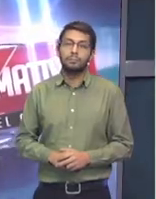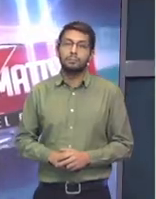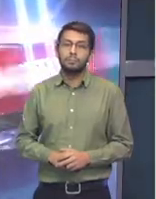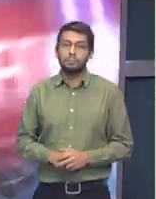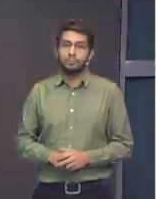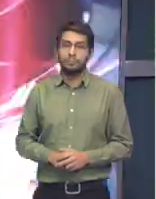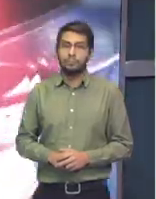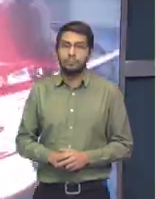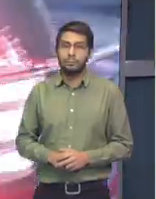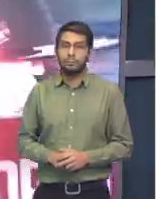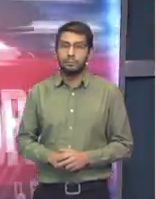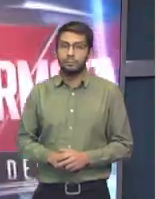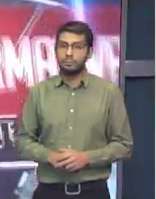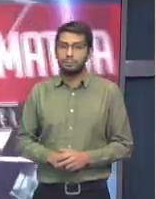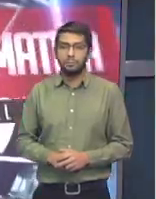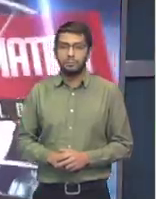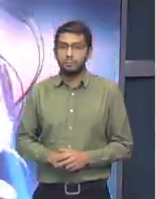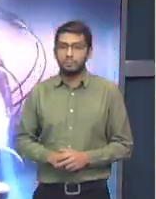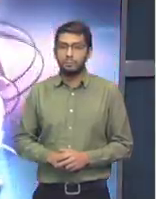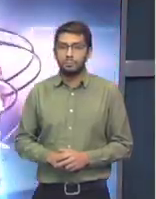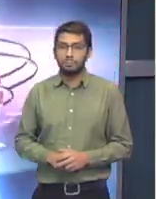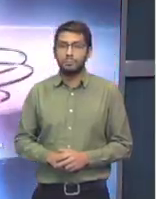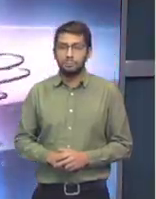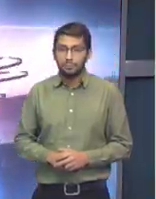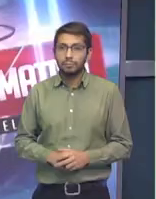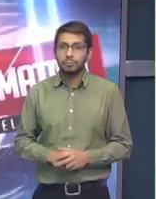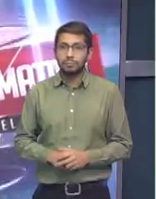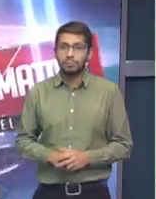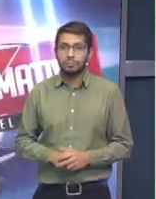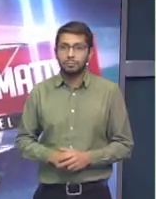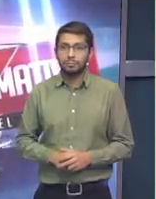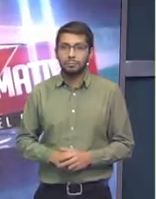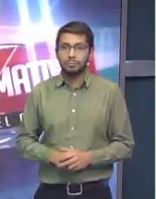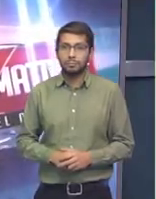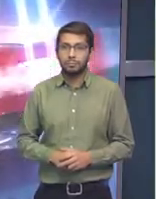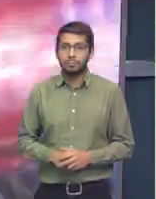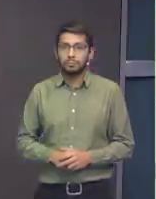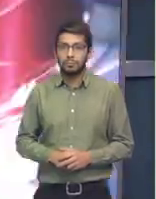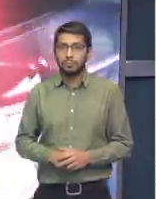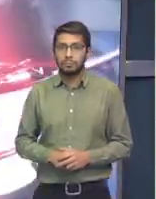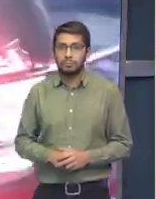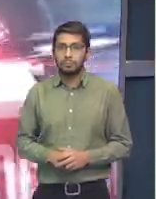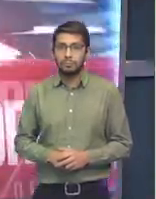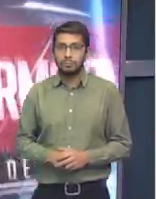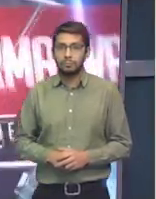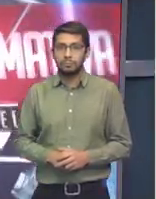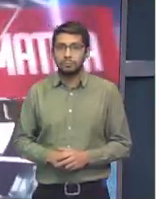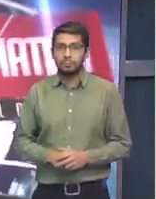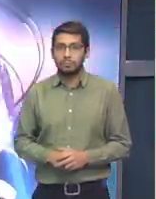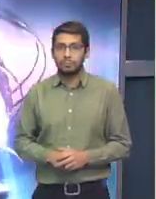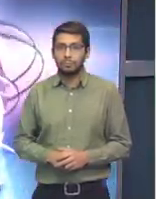pacientes para ver que no tengan ninguna reacción a la vacuna. Creo que va a ser dentro de todo muy fluido, está